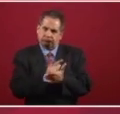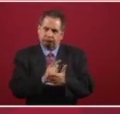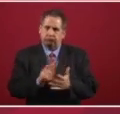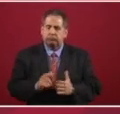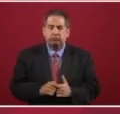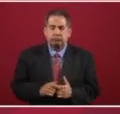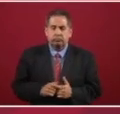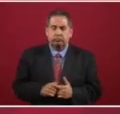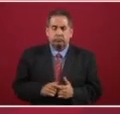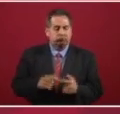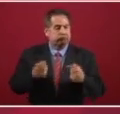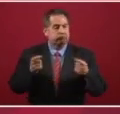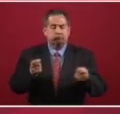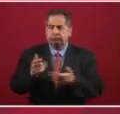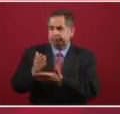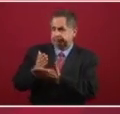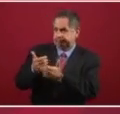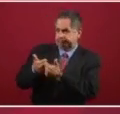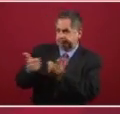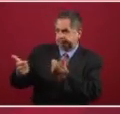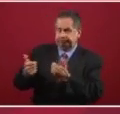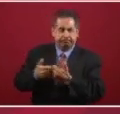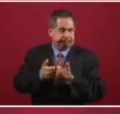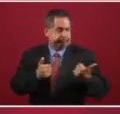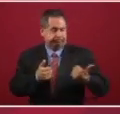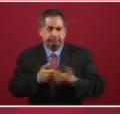y autonomía de poderes.